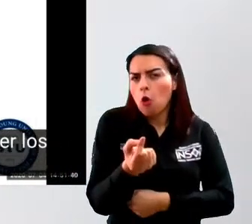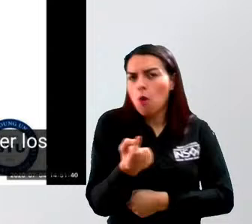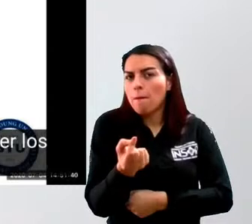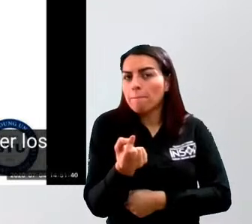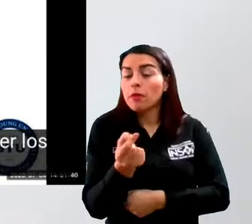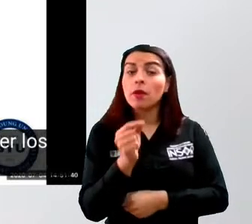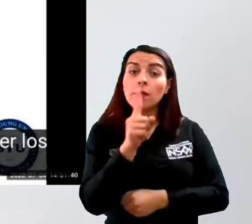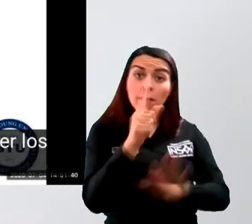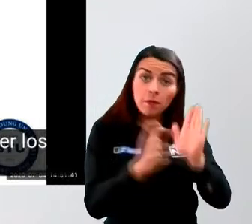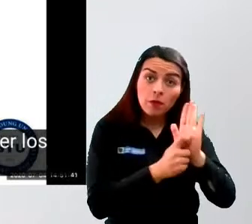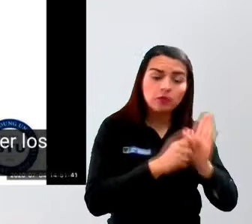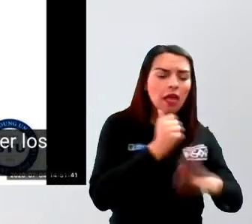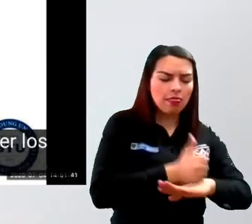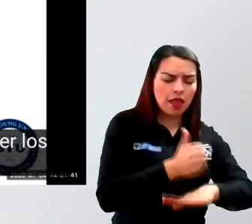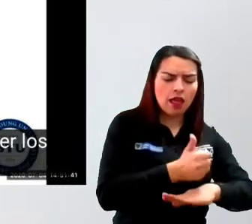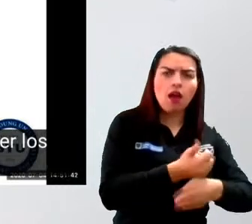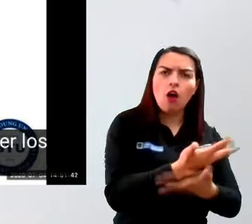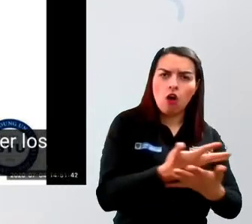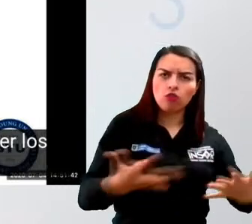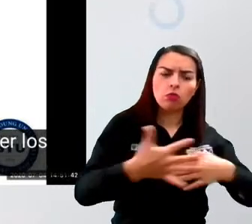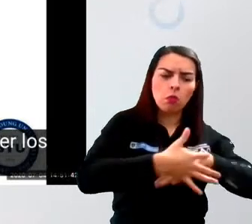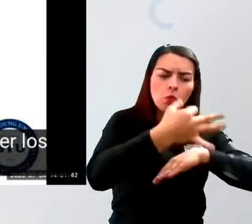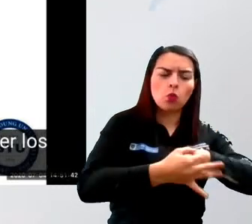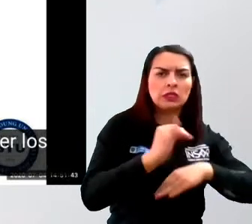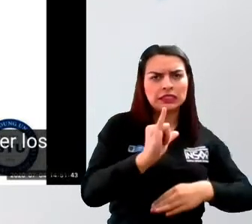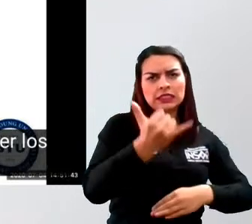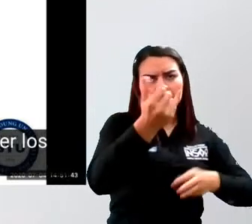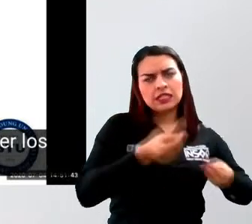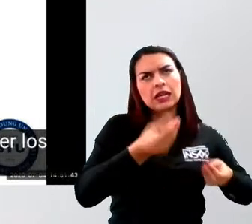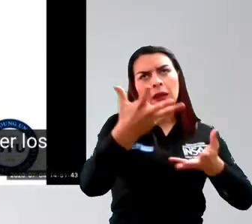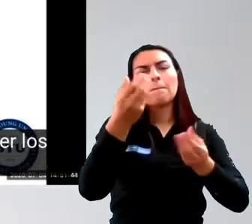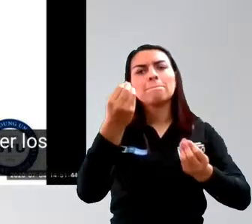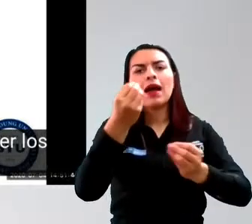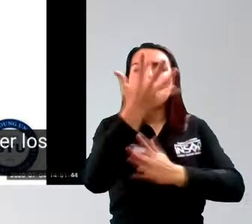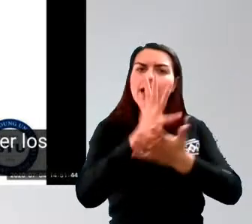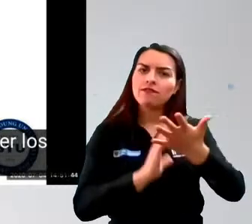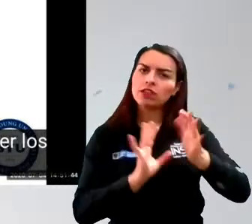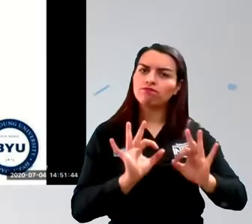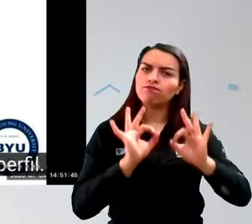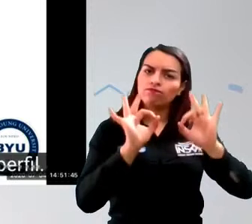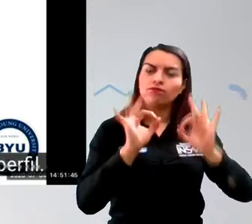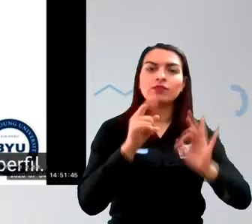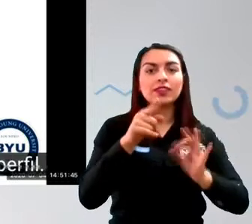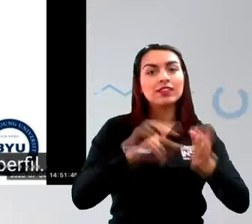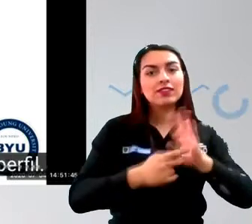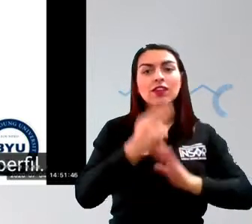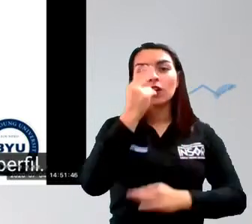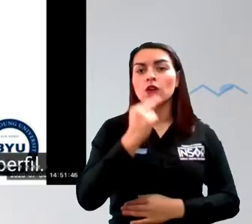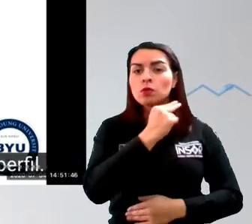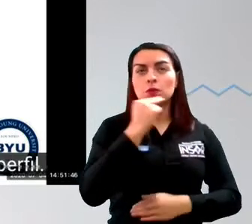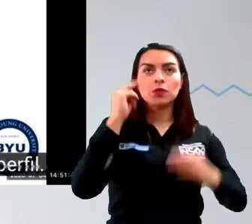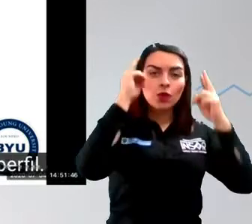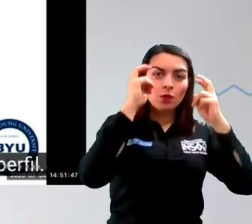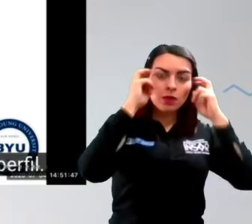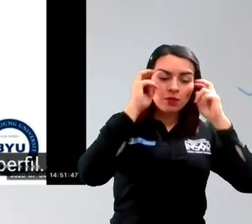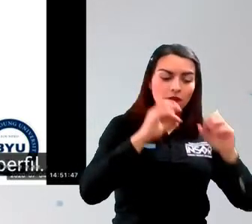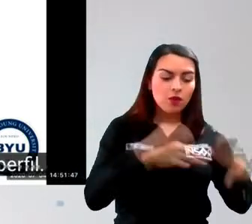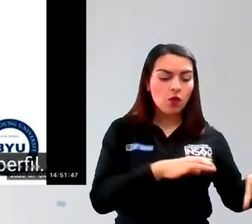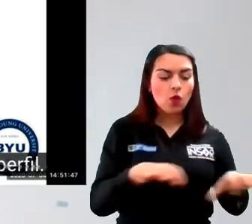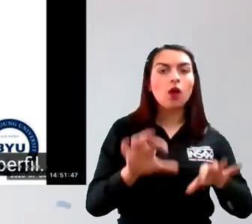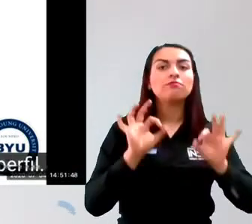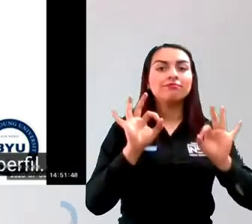y está comprometida con obtener una buena calificación, por lo que su compromiso conductual es alto, pero también le cuesta entender